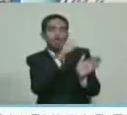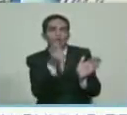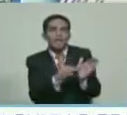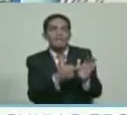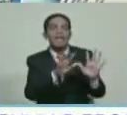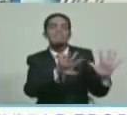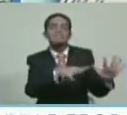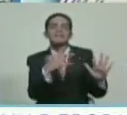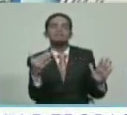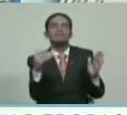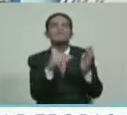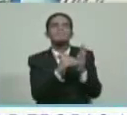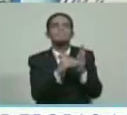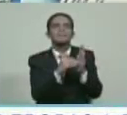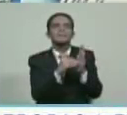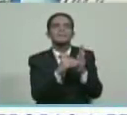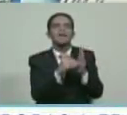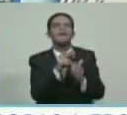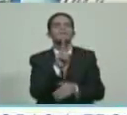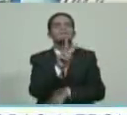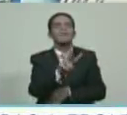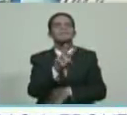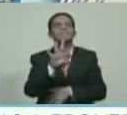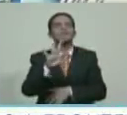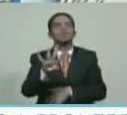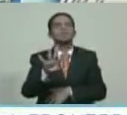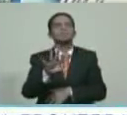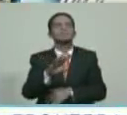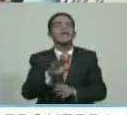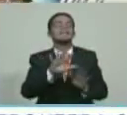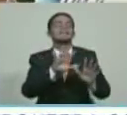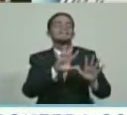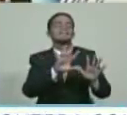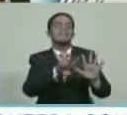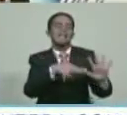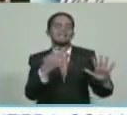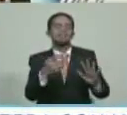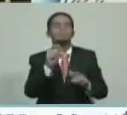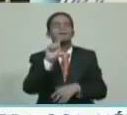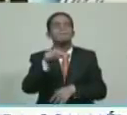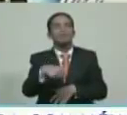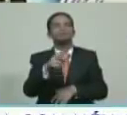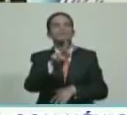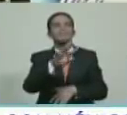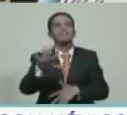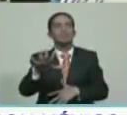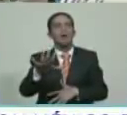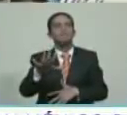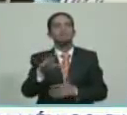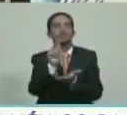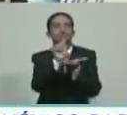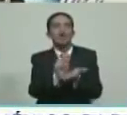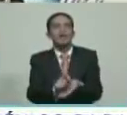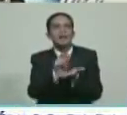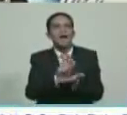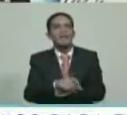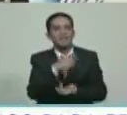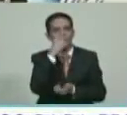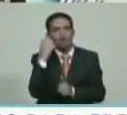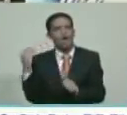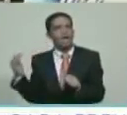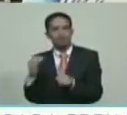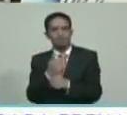19.24 toneladas de droga incautada desde que nosotros